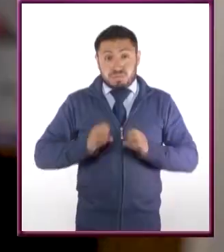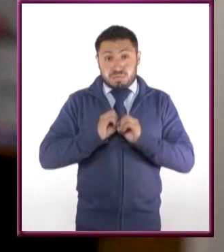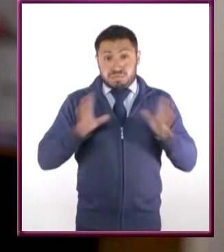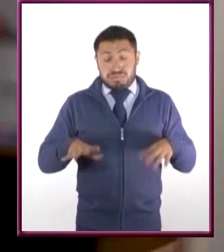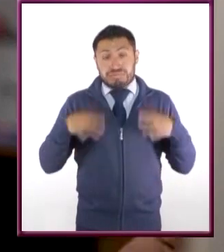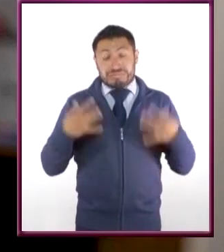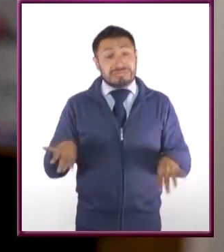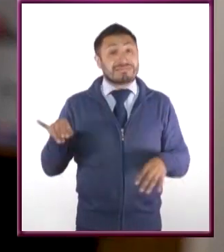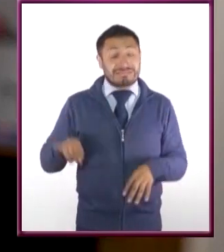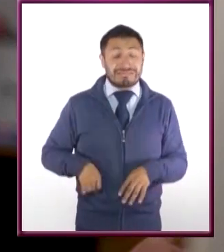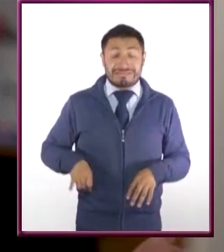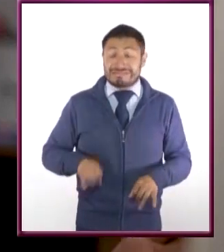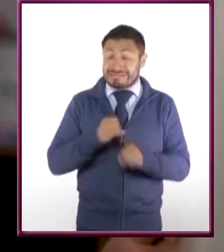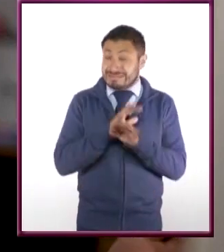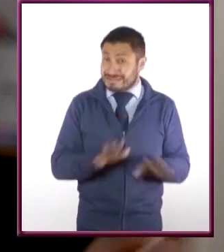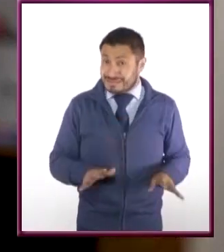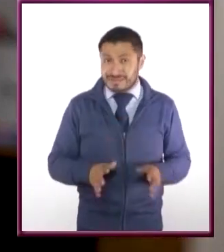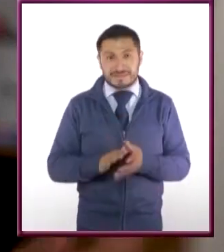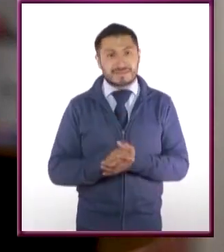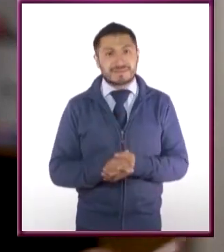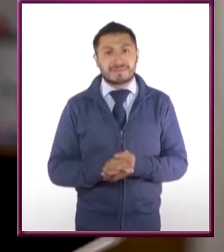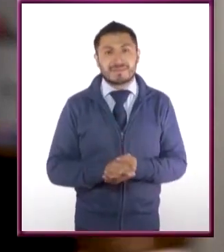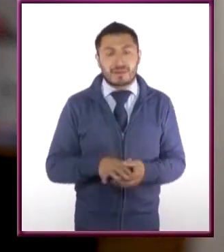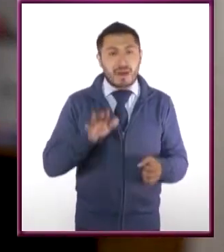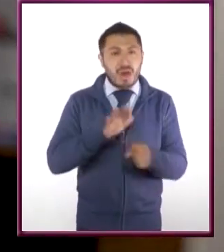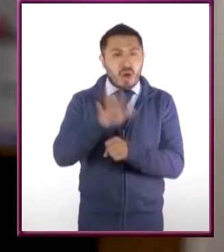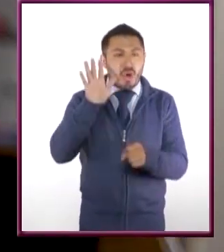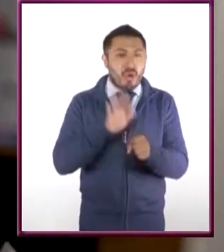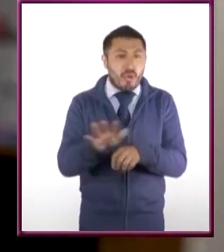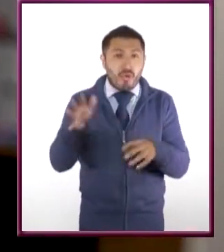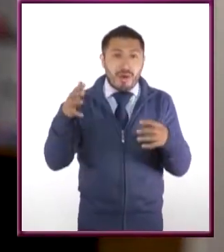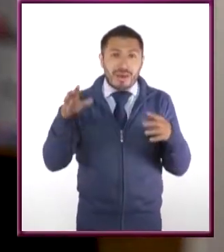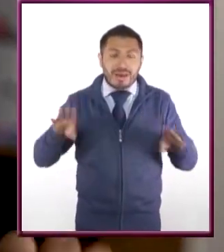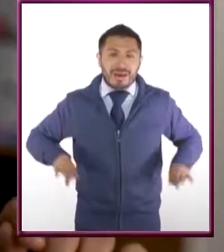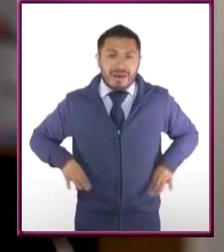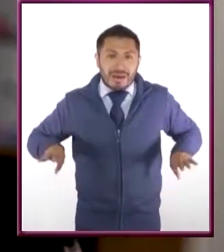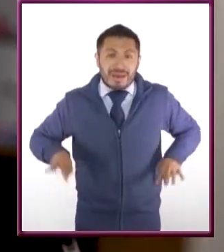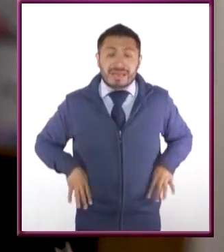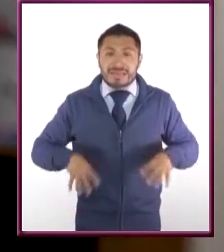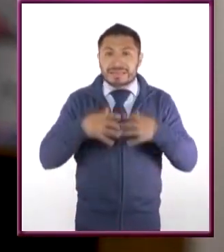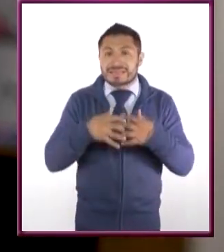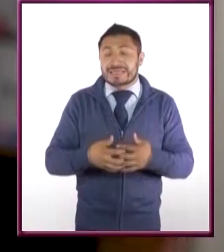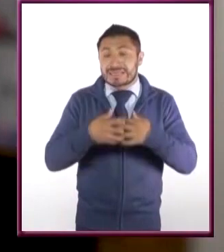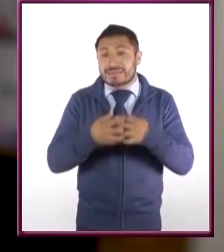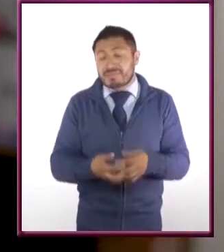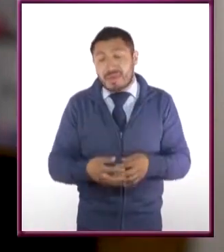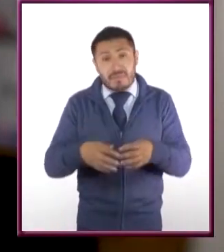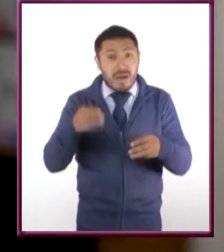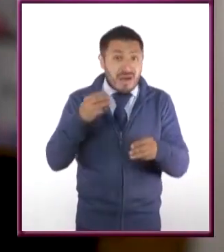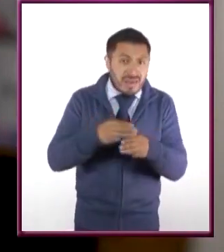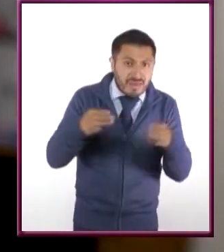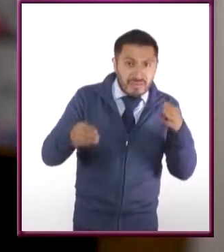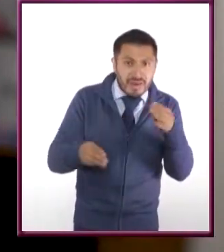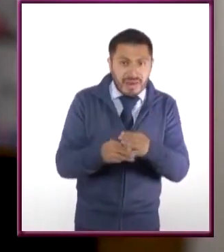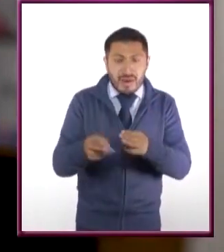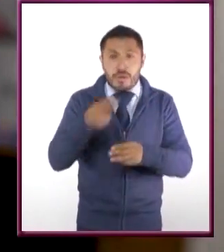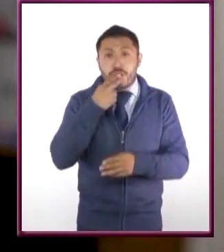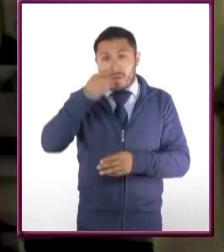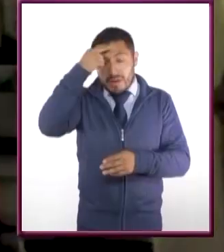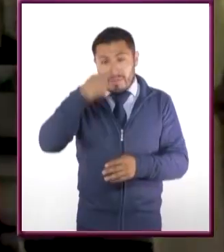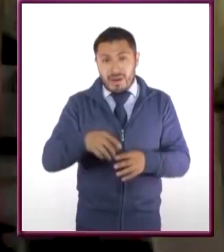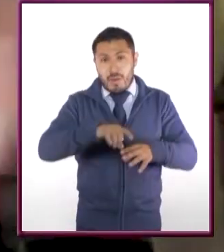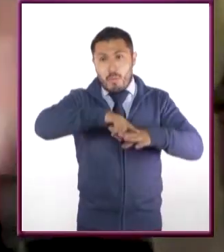importante. ¿Cuáles nos podrías comentar que son las propiedades mecánicas de los materiales que utilizamos para construir